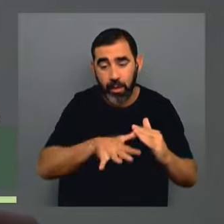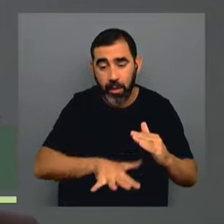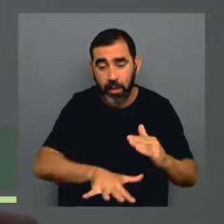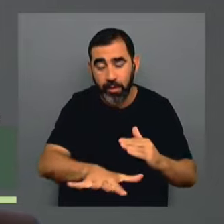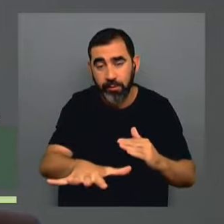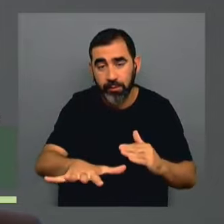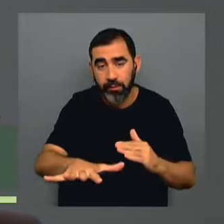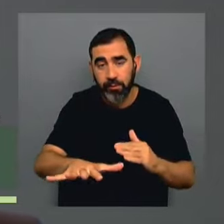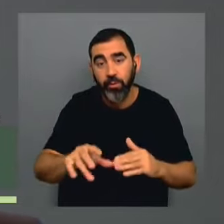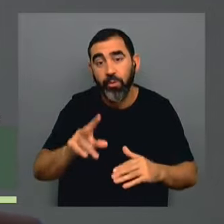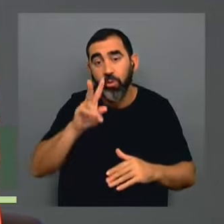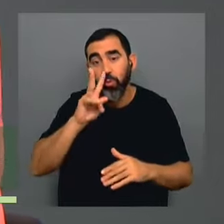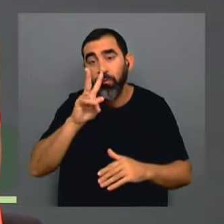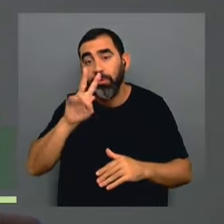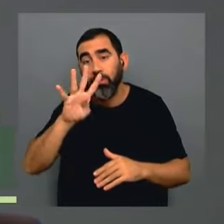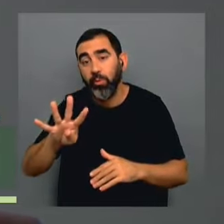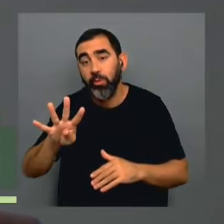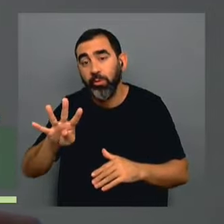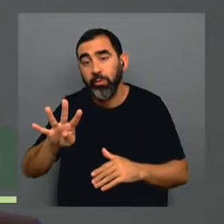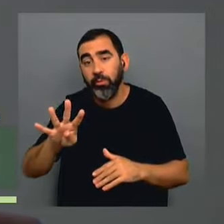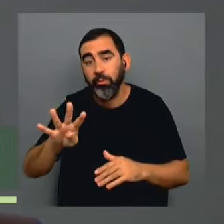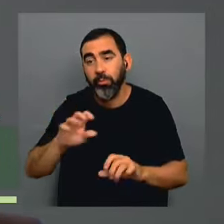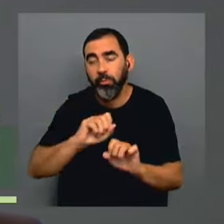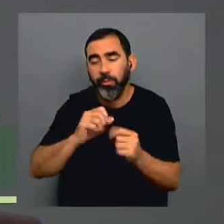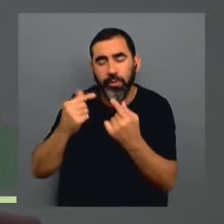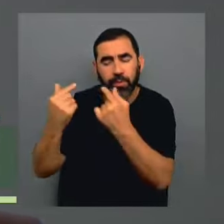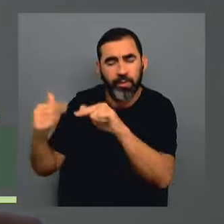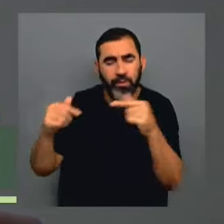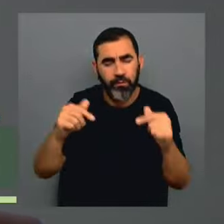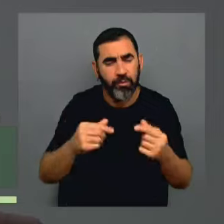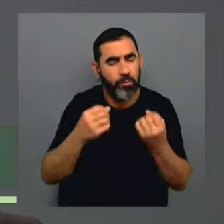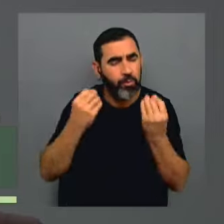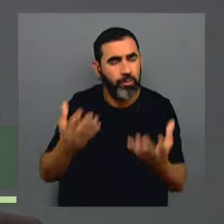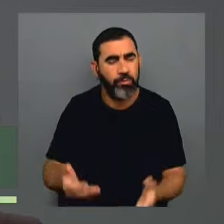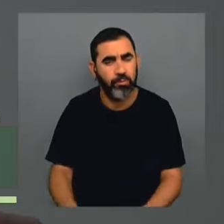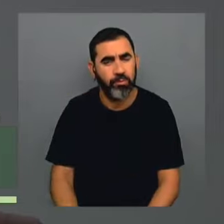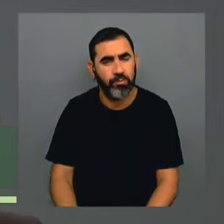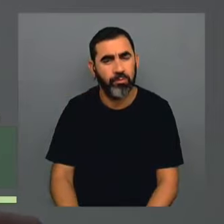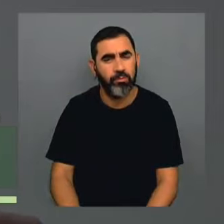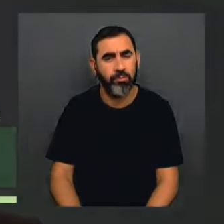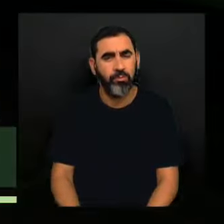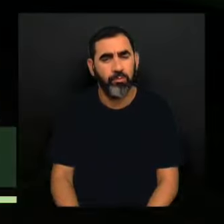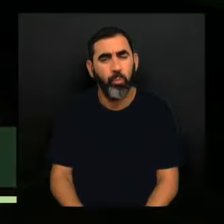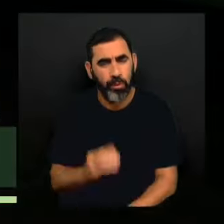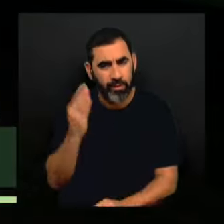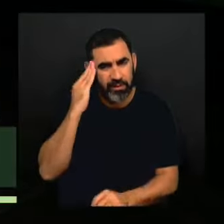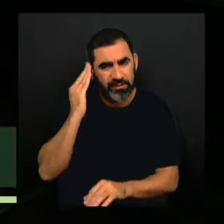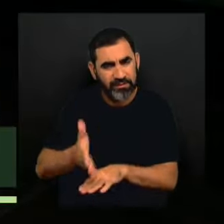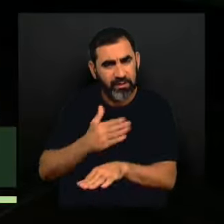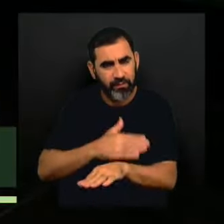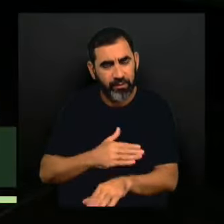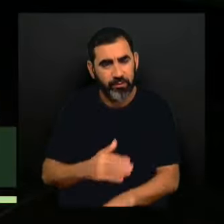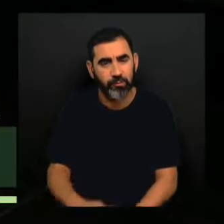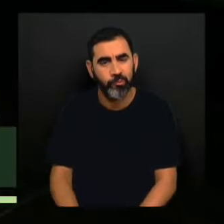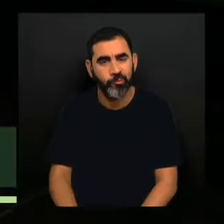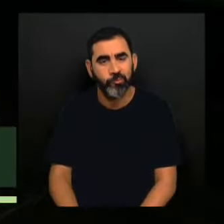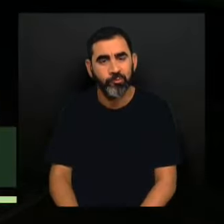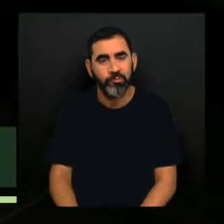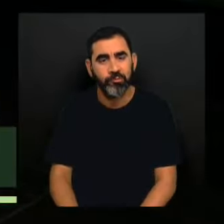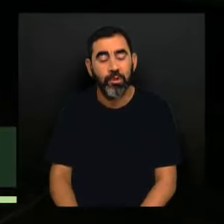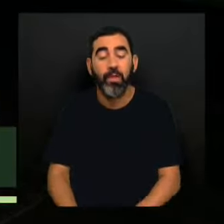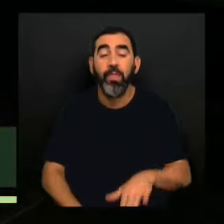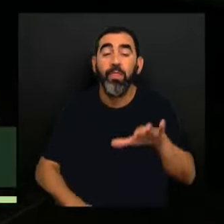el 2024 fue distinto eso también se puede llegar a predecir bueno a ver todo depende